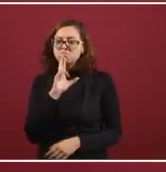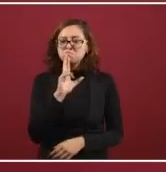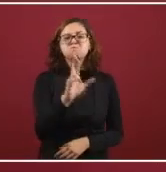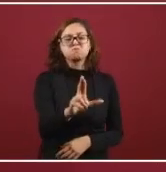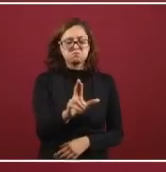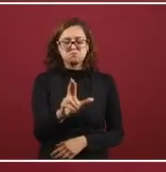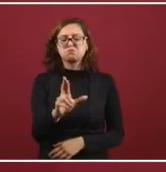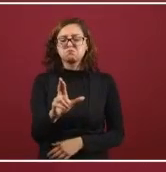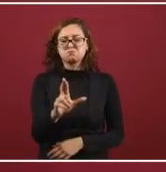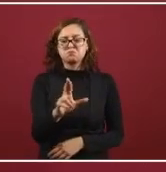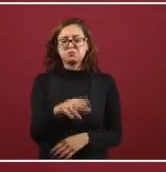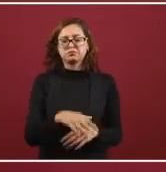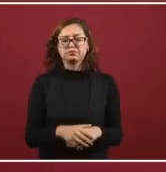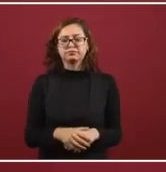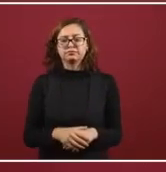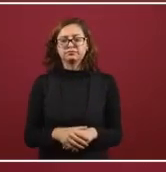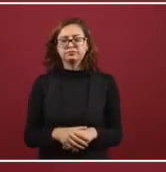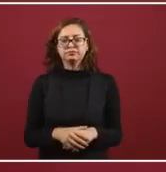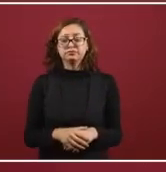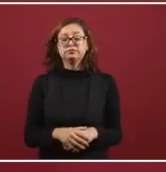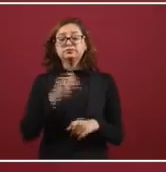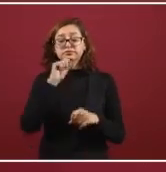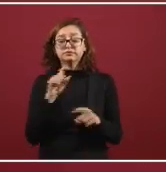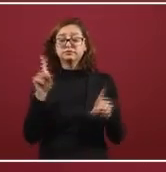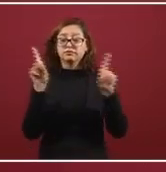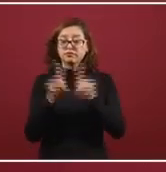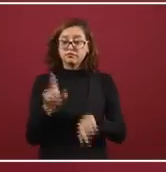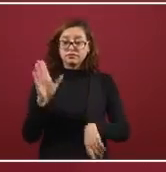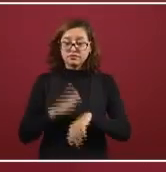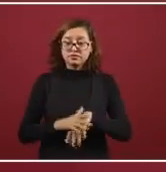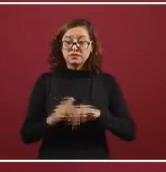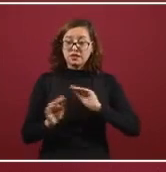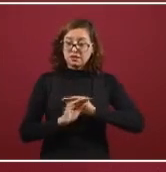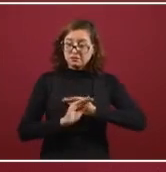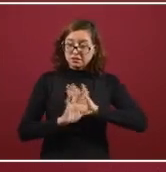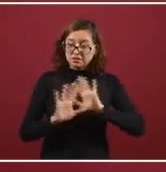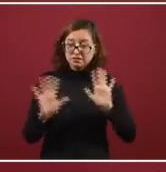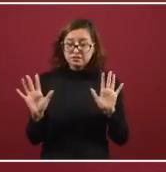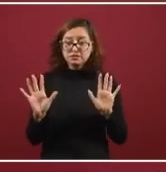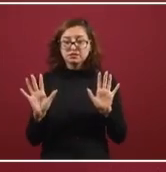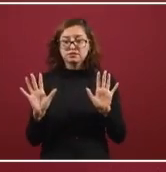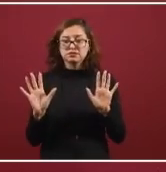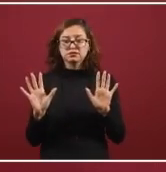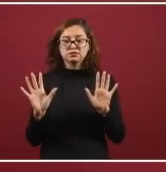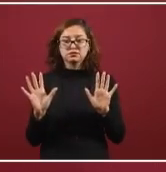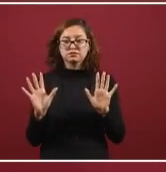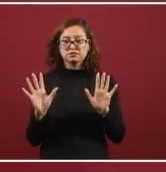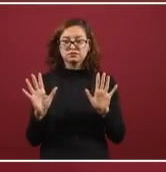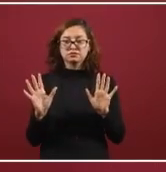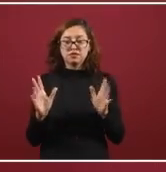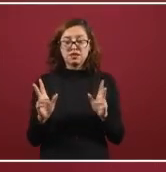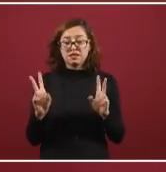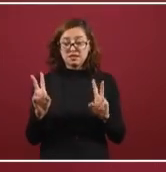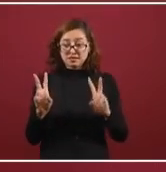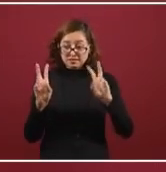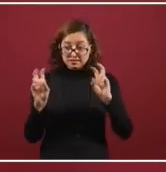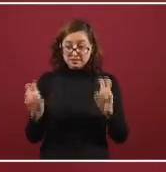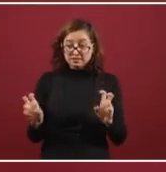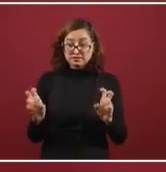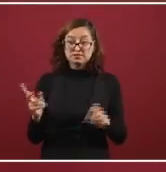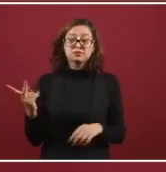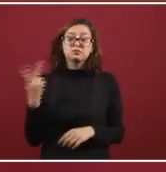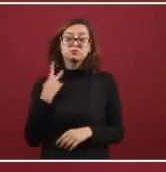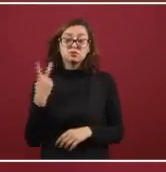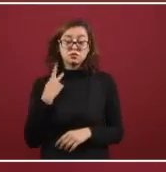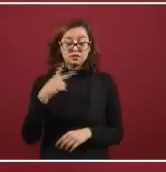Y para aclarar bien de que ya no se va a seguir aplicando la